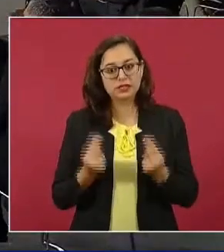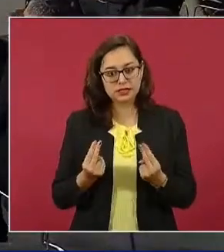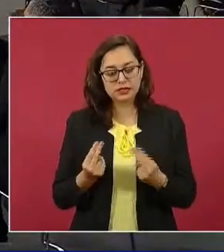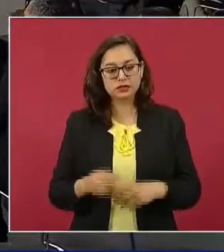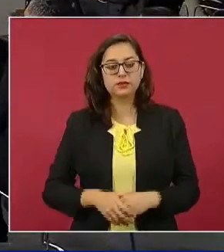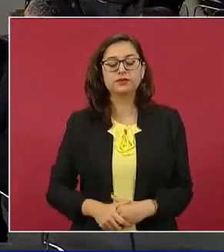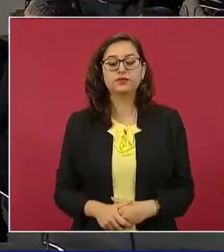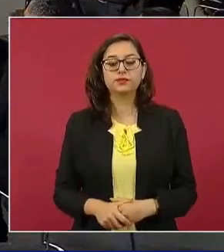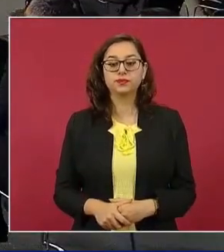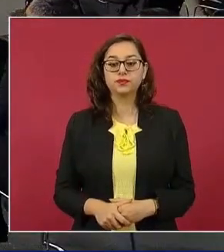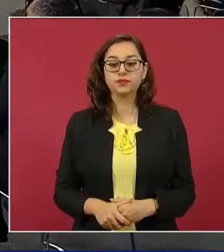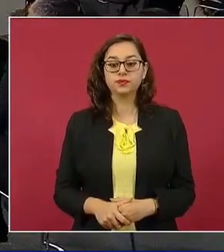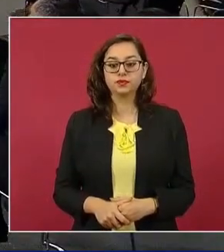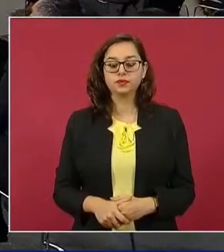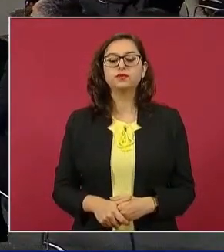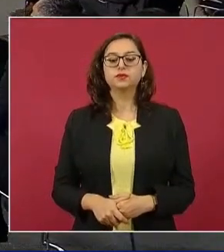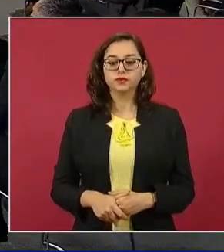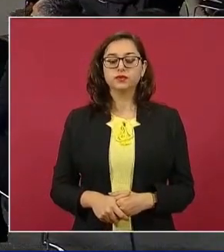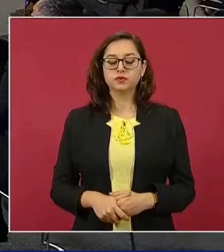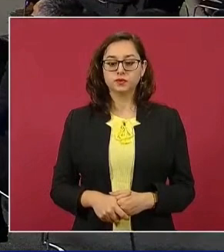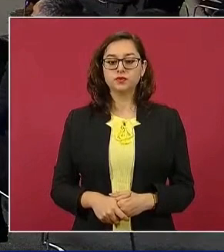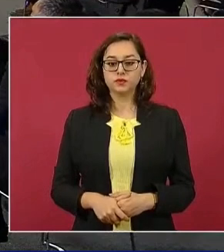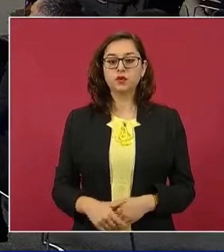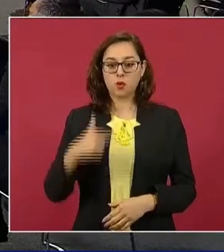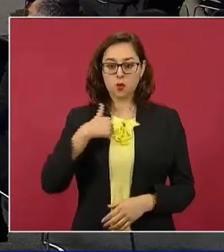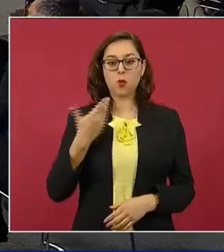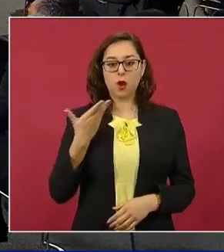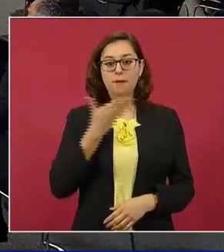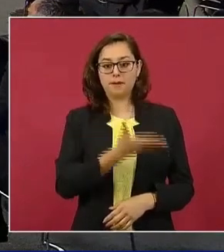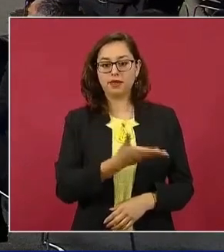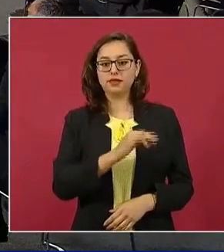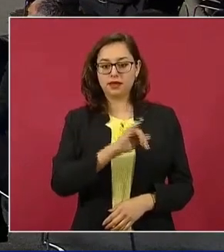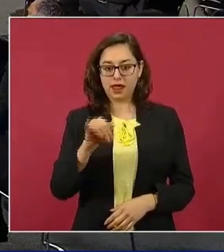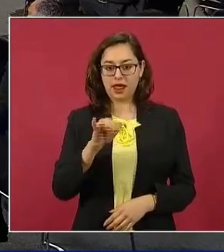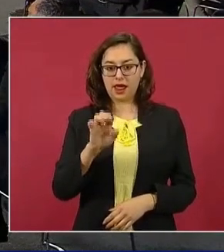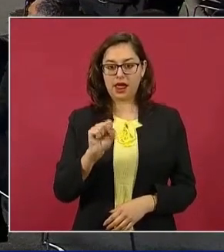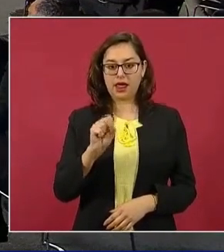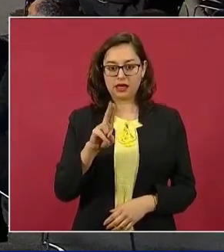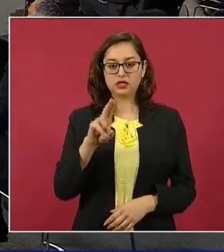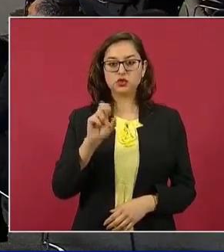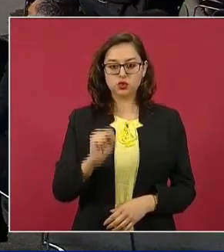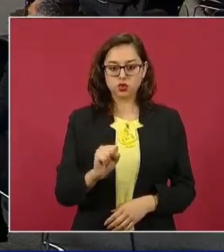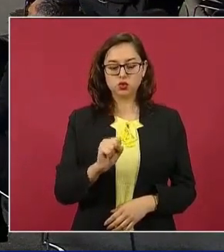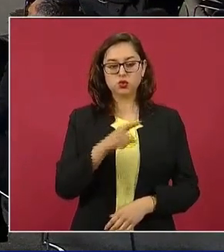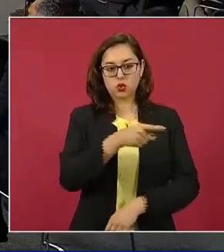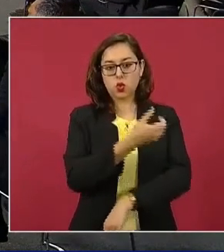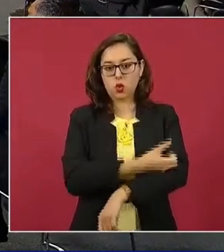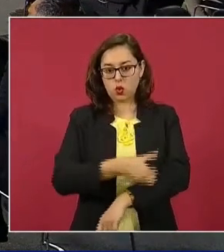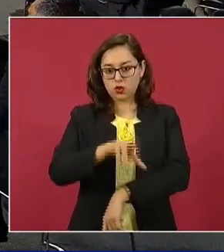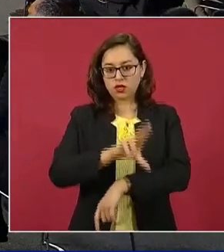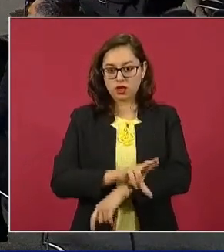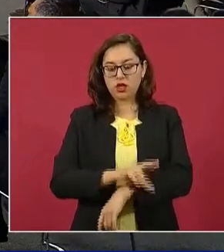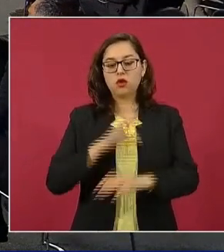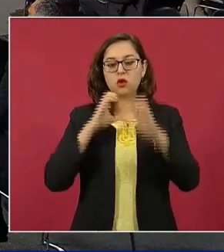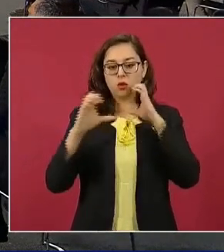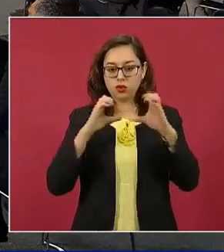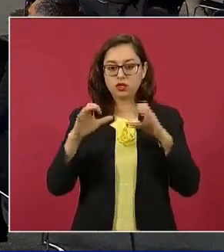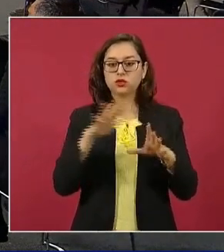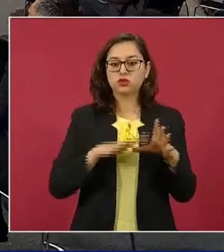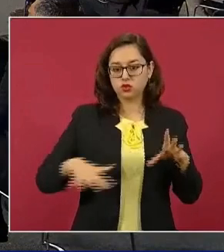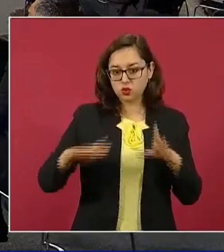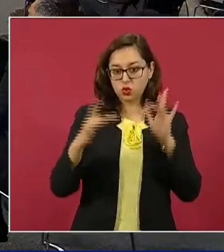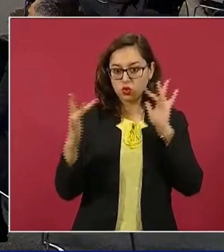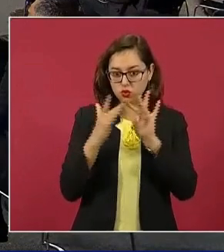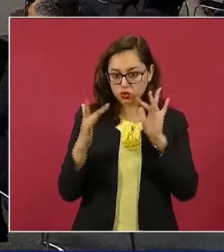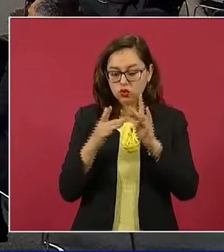sobre lo último, le voy a pedir a Jesús Ramírez, que es el coordinador de comunicación social, que